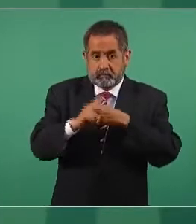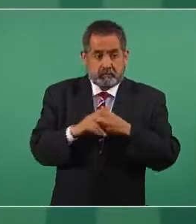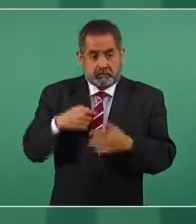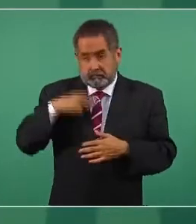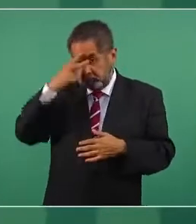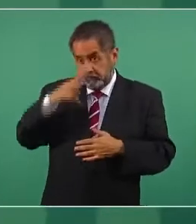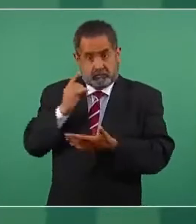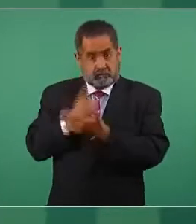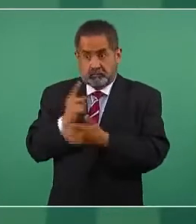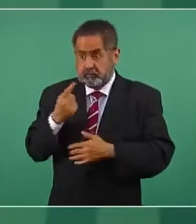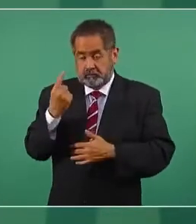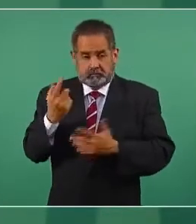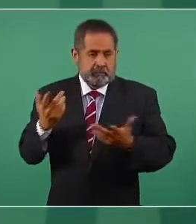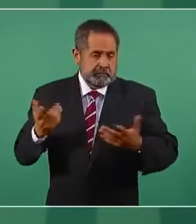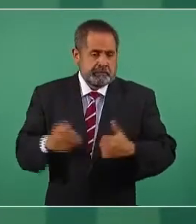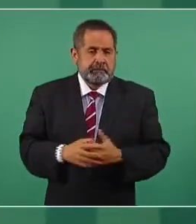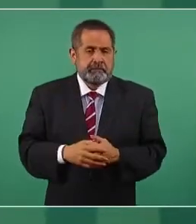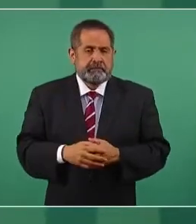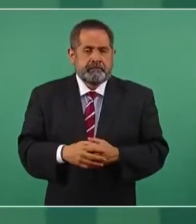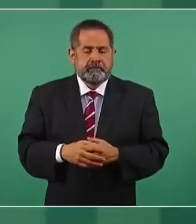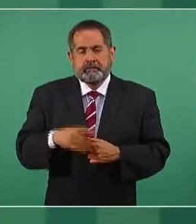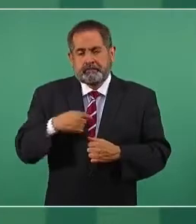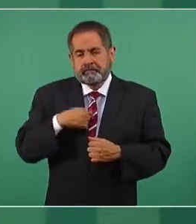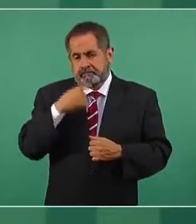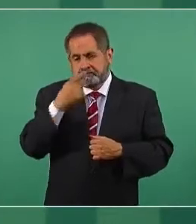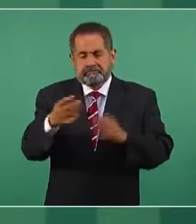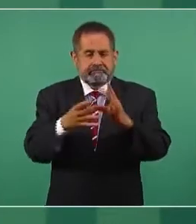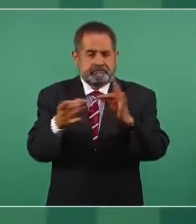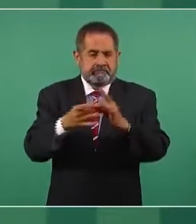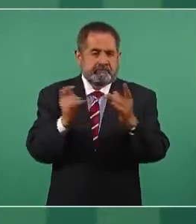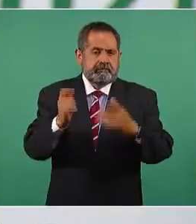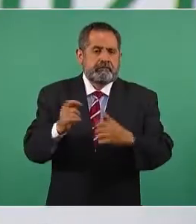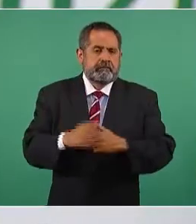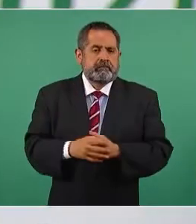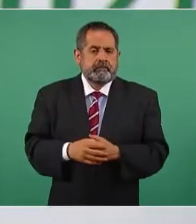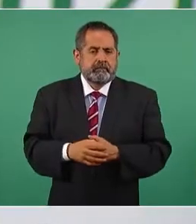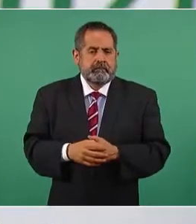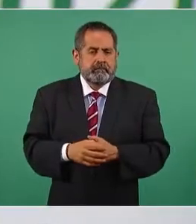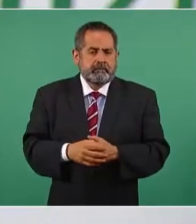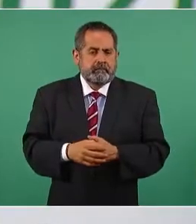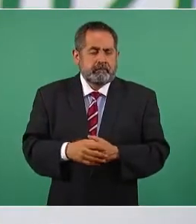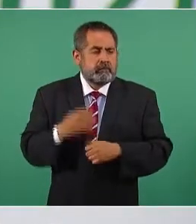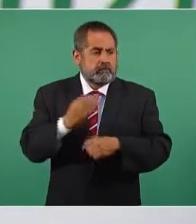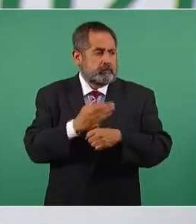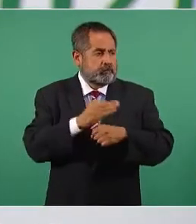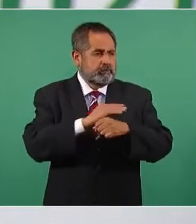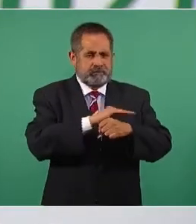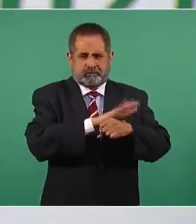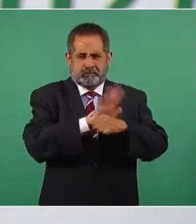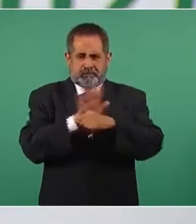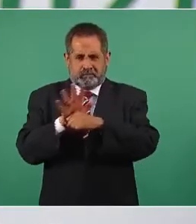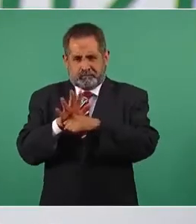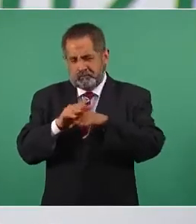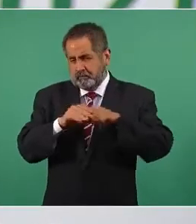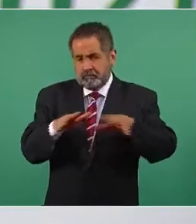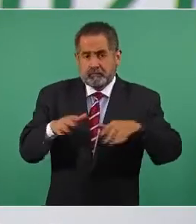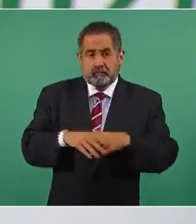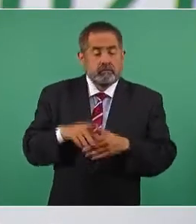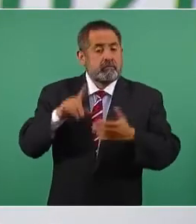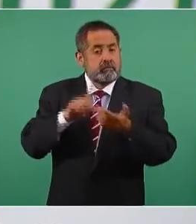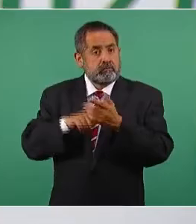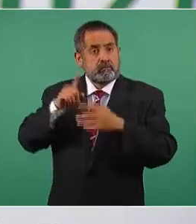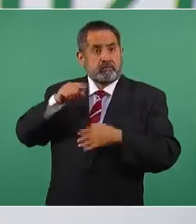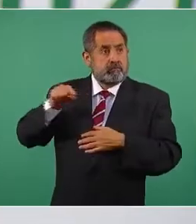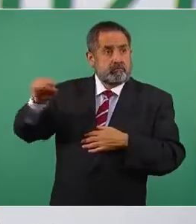tiene eso. Y debo decir que ahora que ha sido la pandemia, la actuación de las y